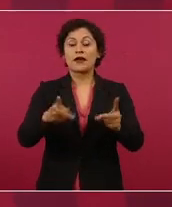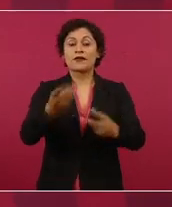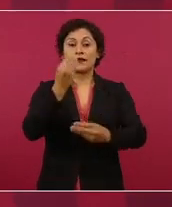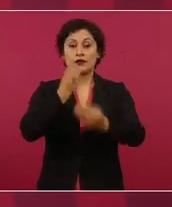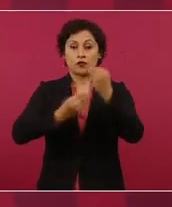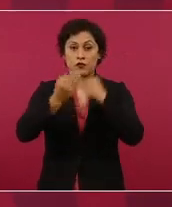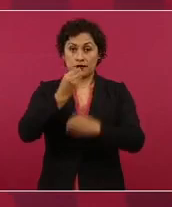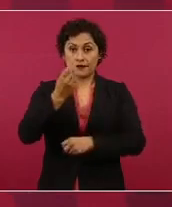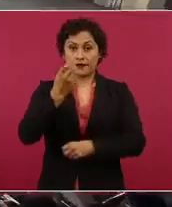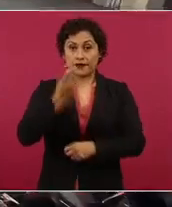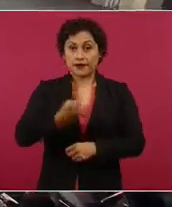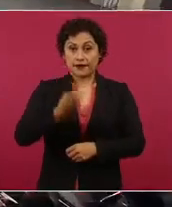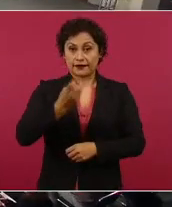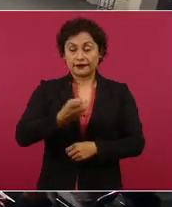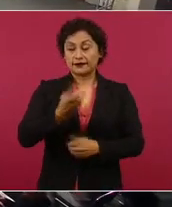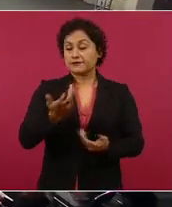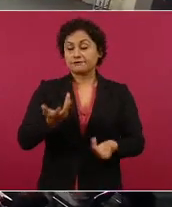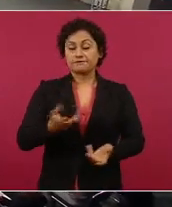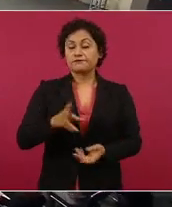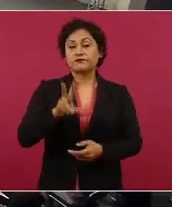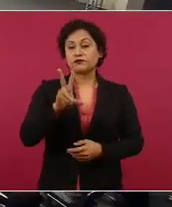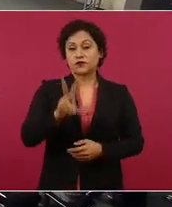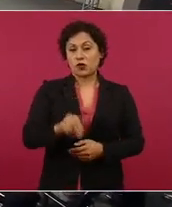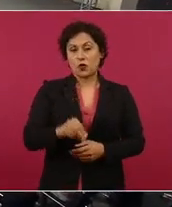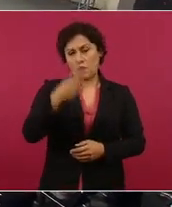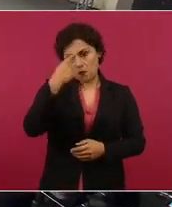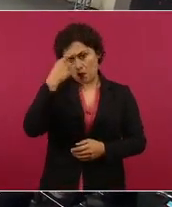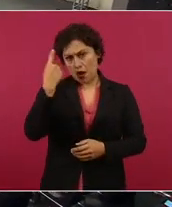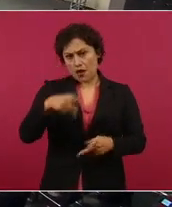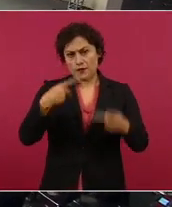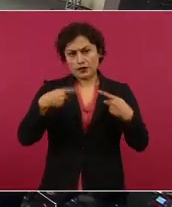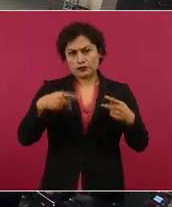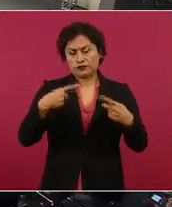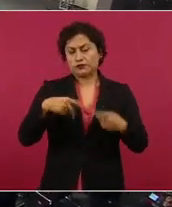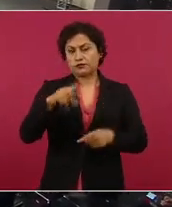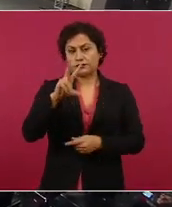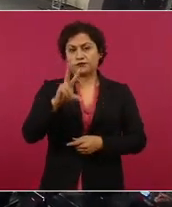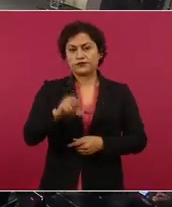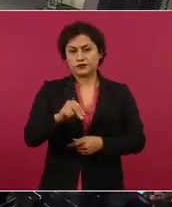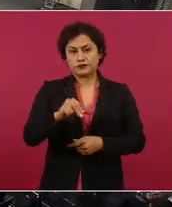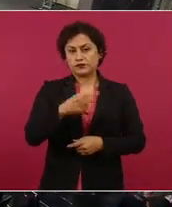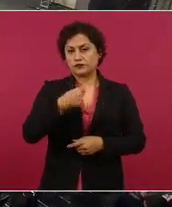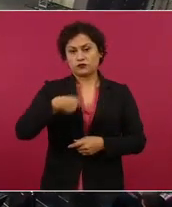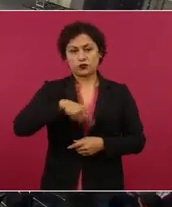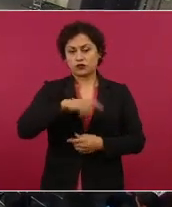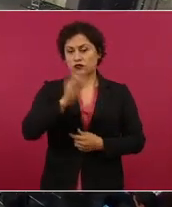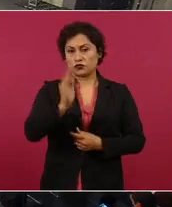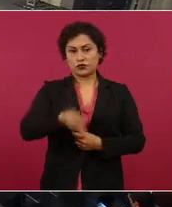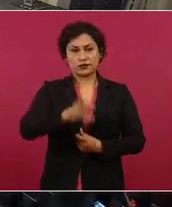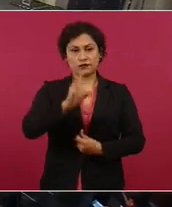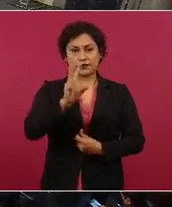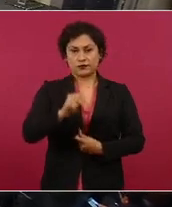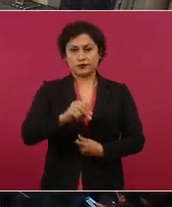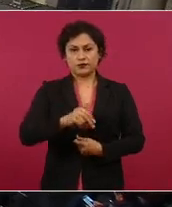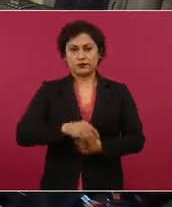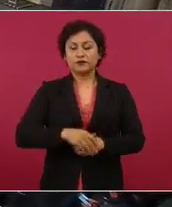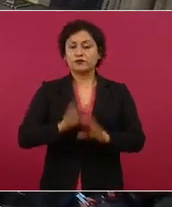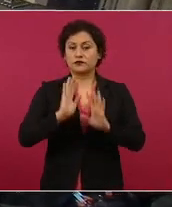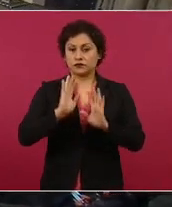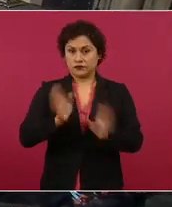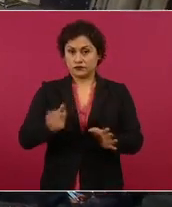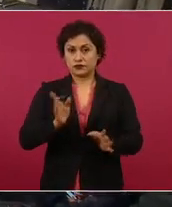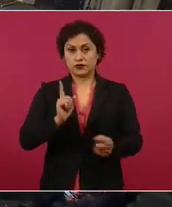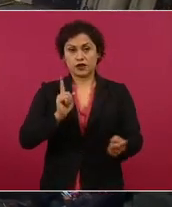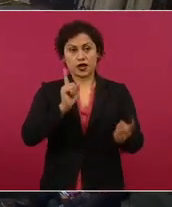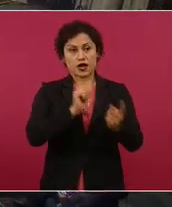por personas, por seres humanos. No aceptamos eso. Ya hablamos con el